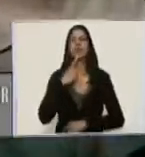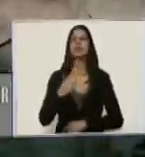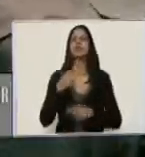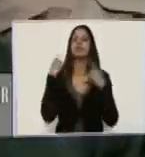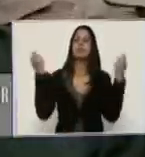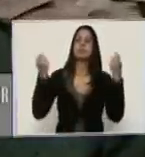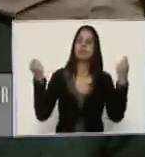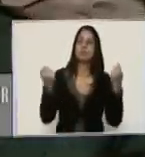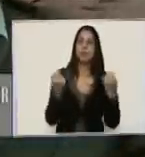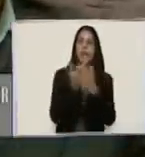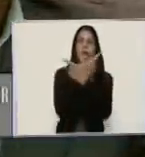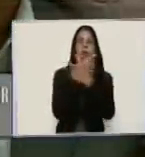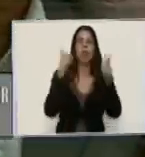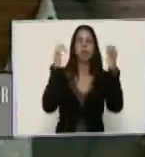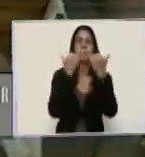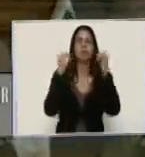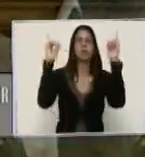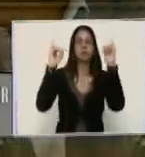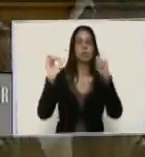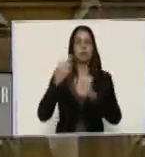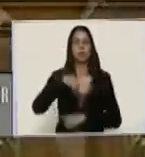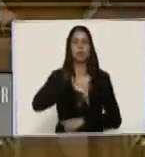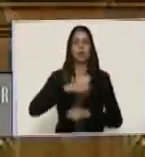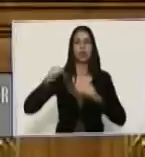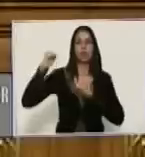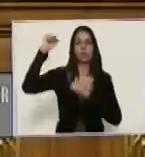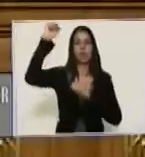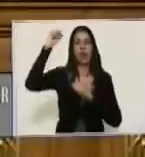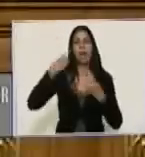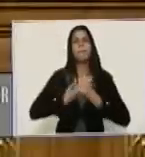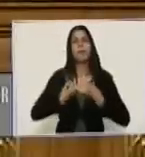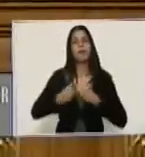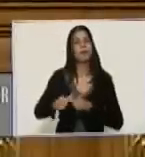es independencia o nada. Viviremos y venceremos,